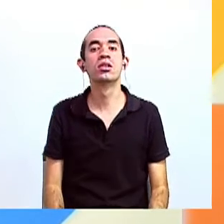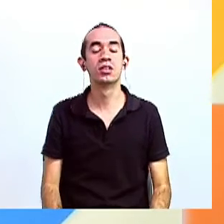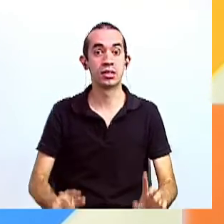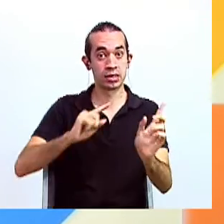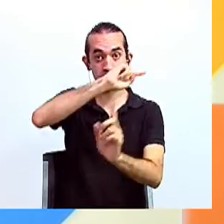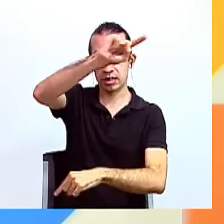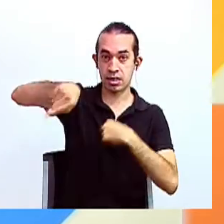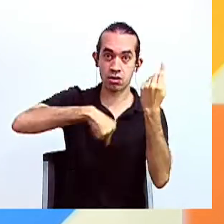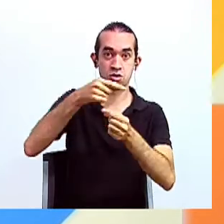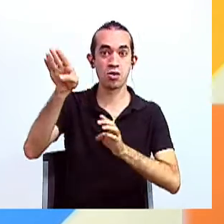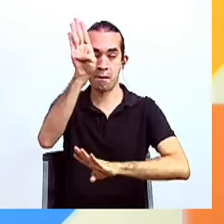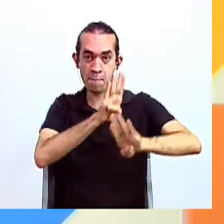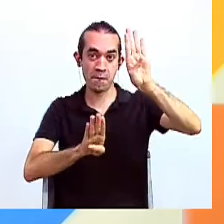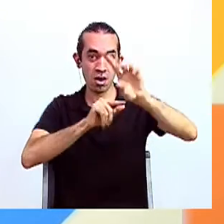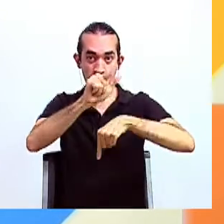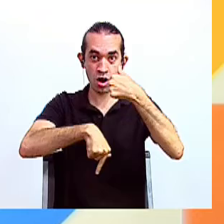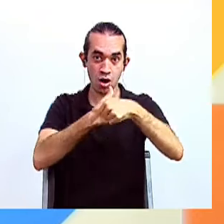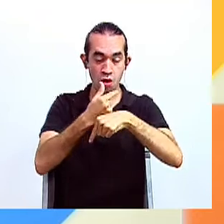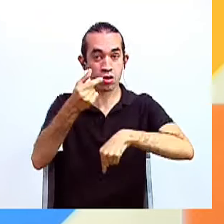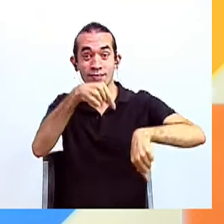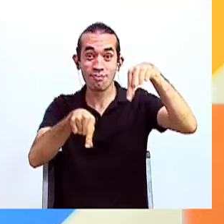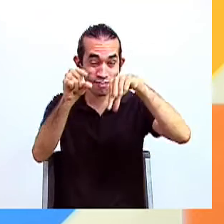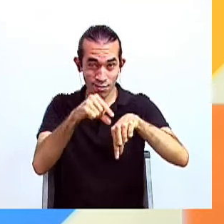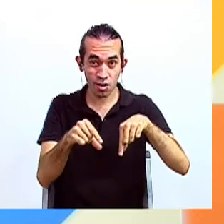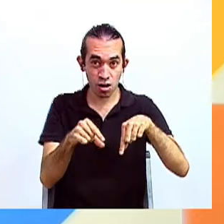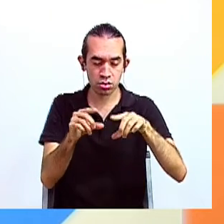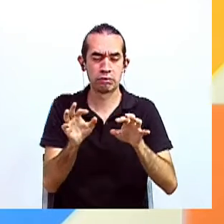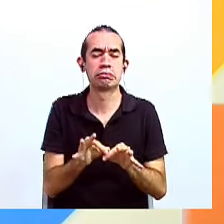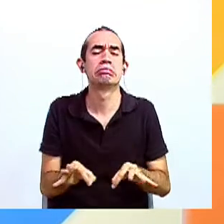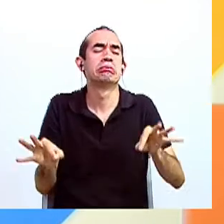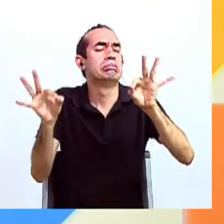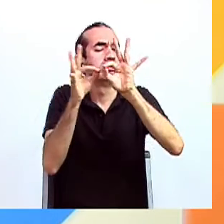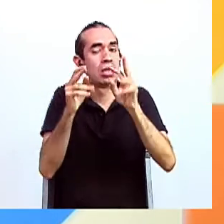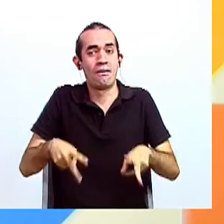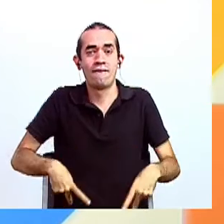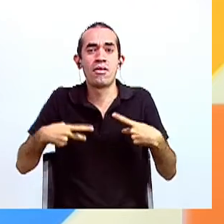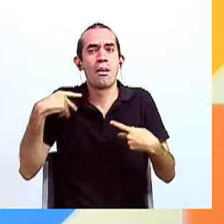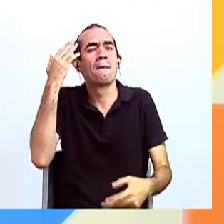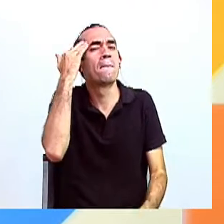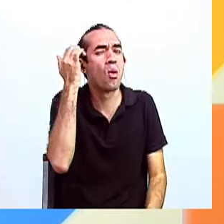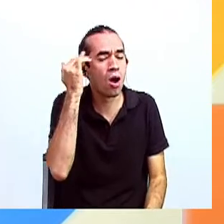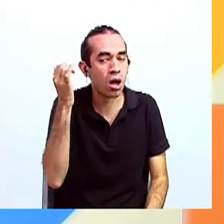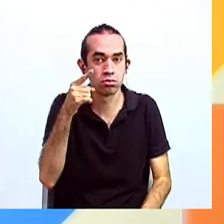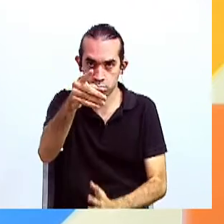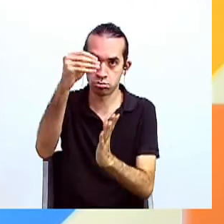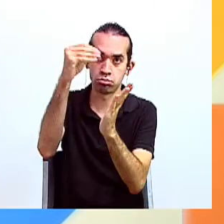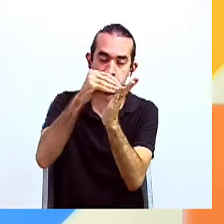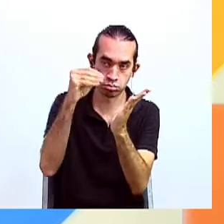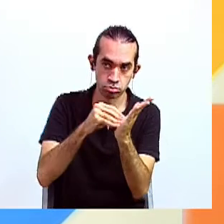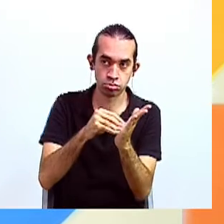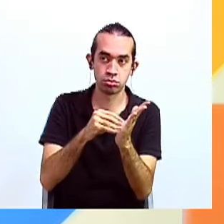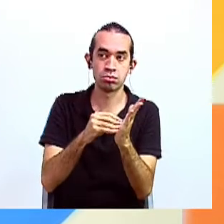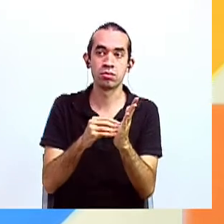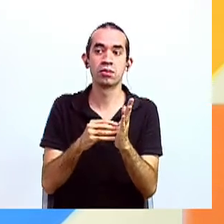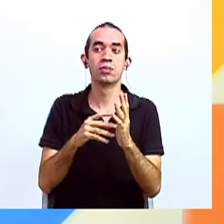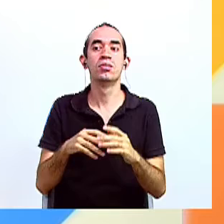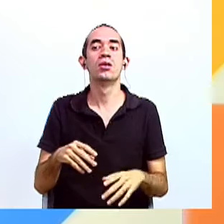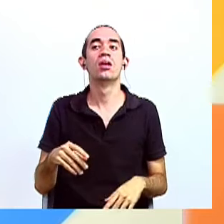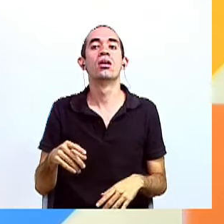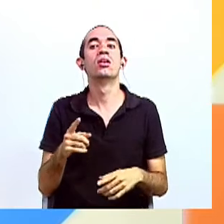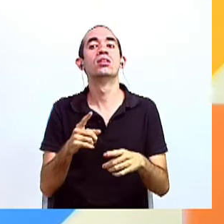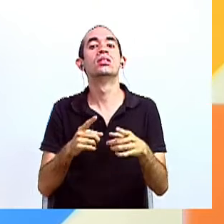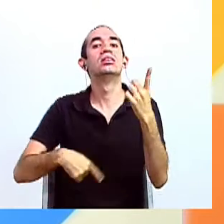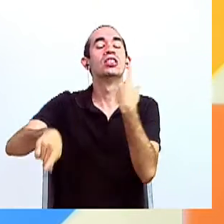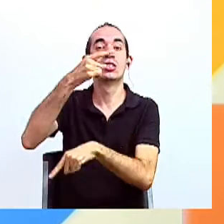biogeoquímicos son fundamentales para la vida? Anoten esa pregunta también. ¿Por qué son fundamentales los